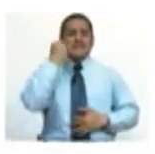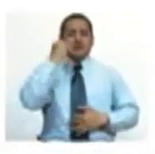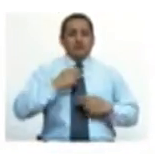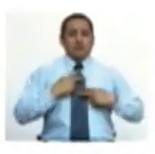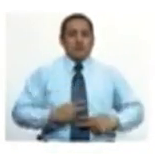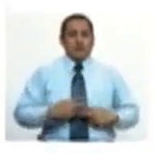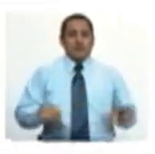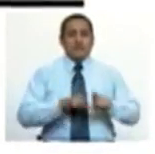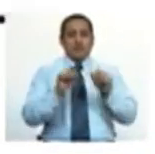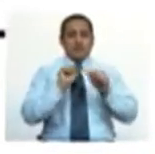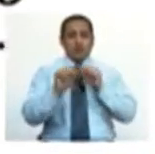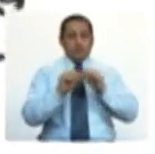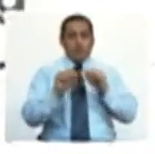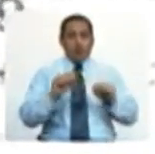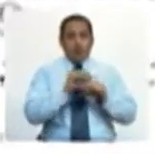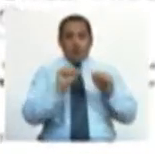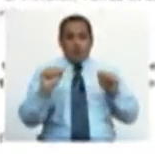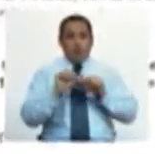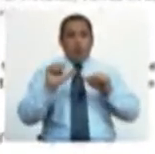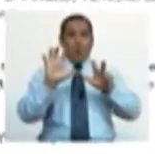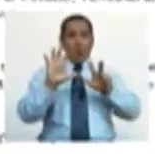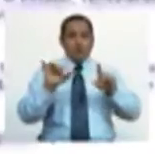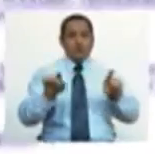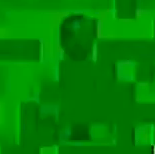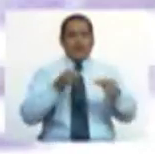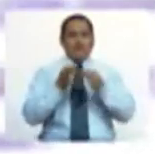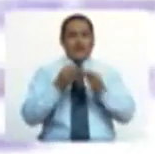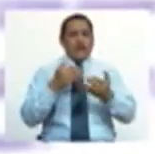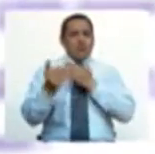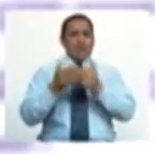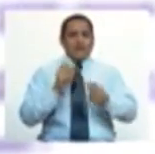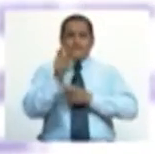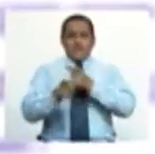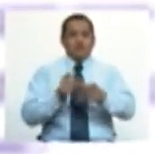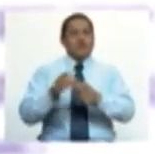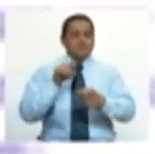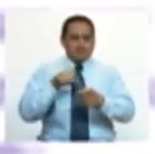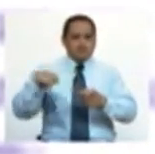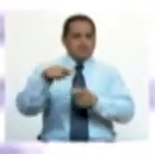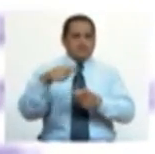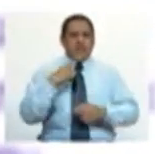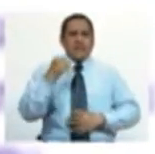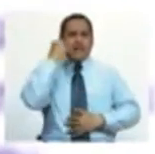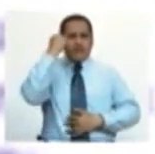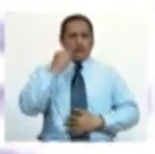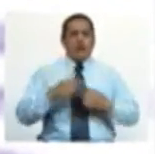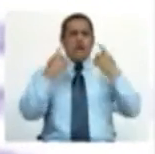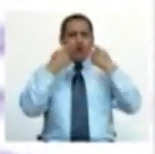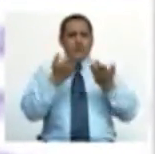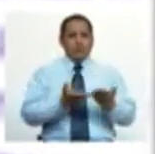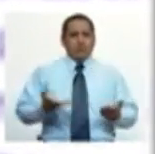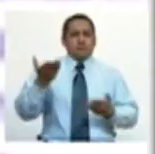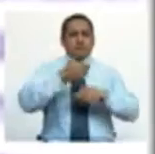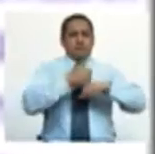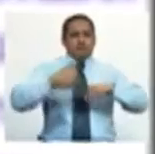Humanos, la cual en su artículo 8, inciso 2, ha previsto que toda persona tiene el derecho de recurrir del fallo